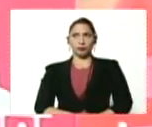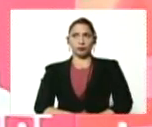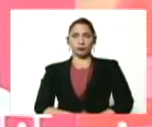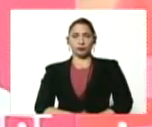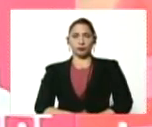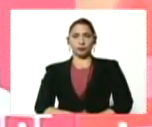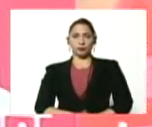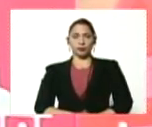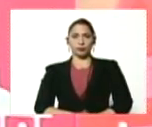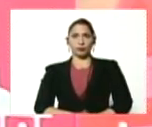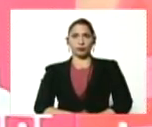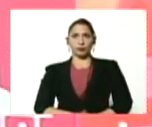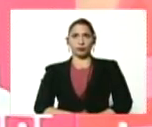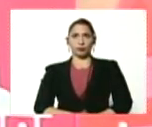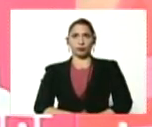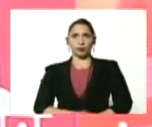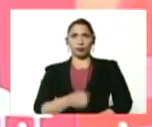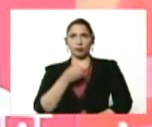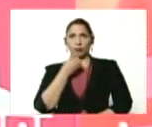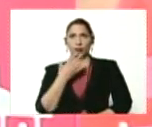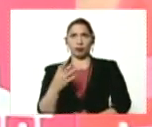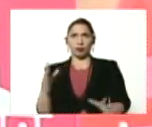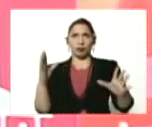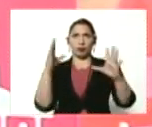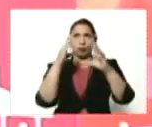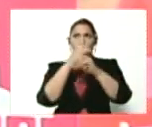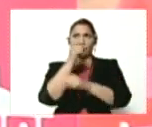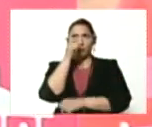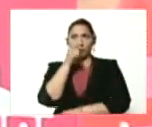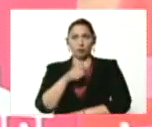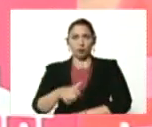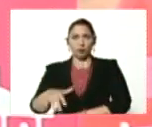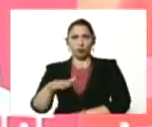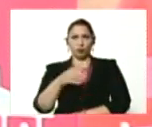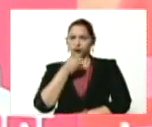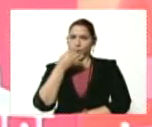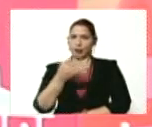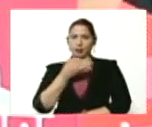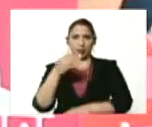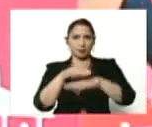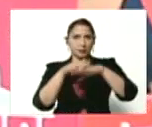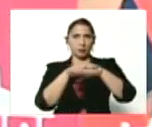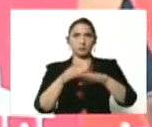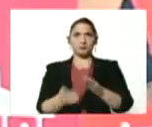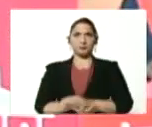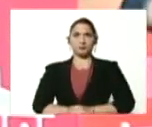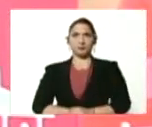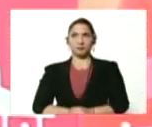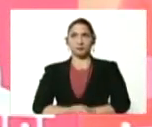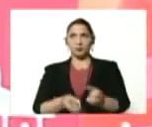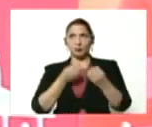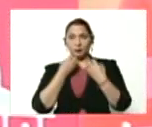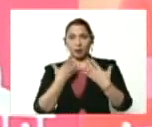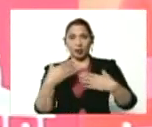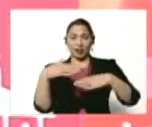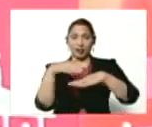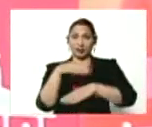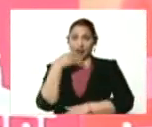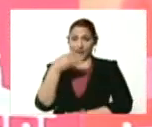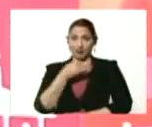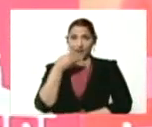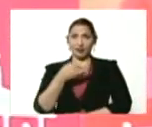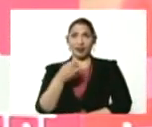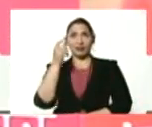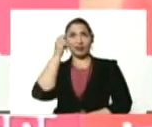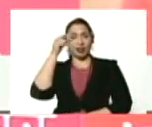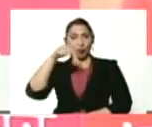Muy buenas noches a todo el pueblo de Venezuela. Muy buenas tardes, perdón. Muy buenas tardes del